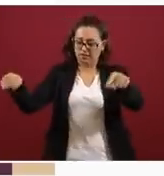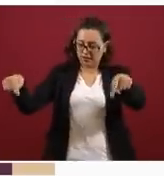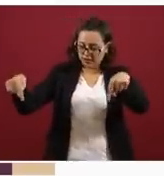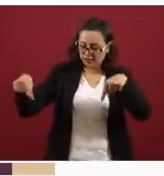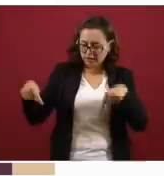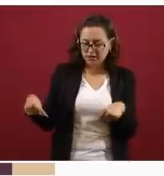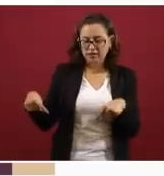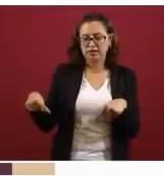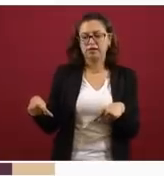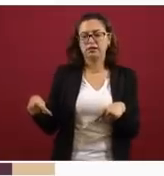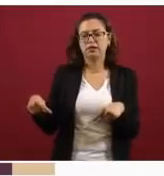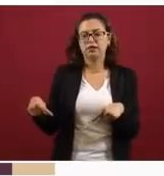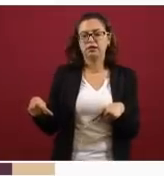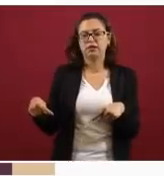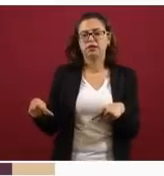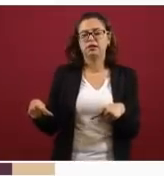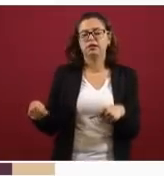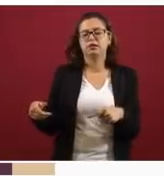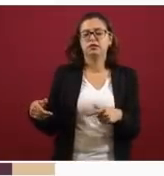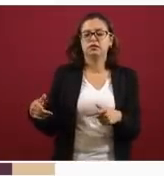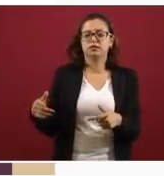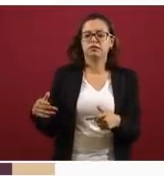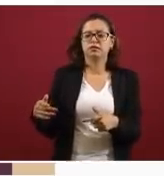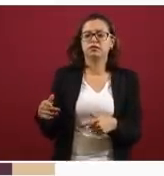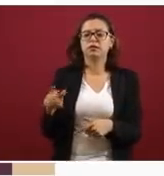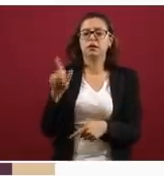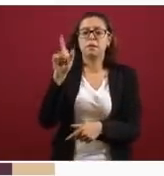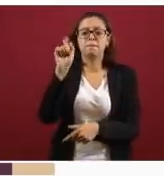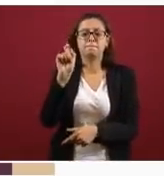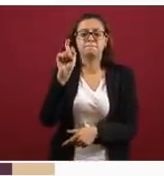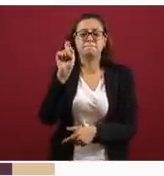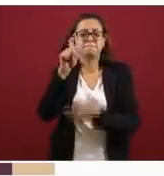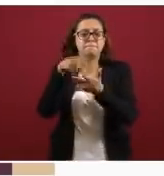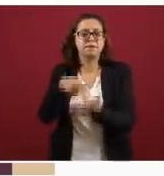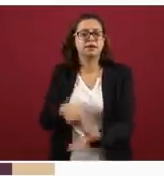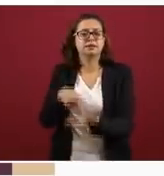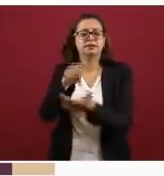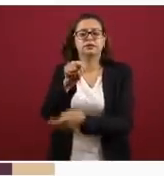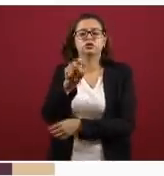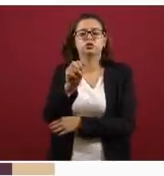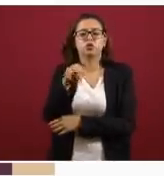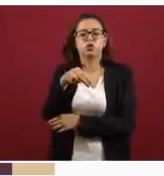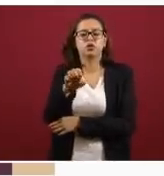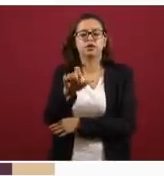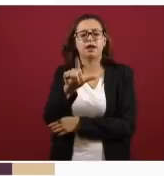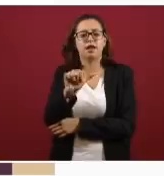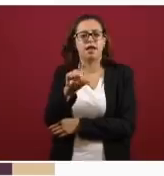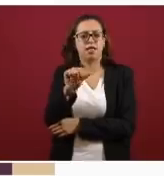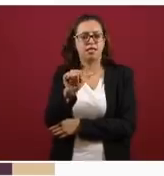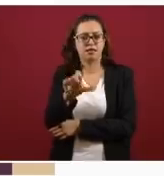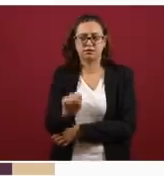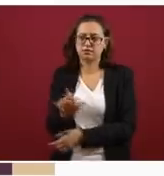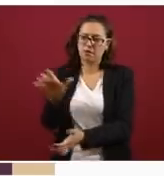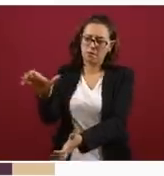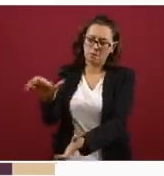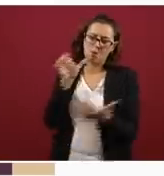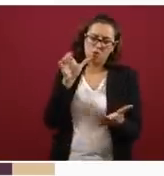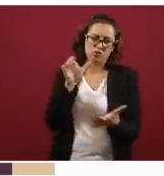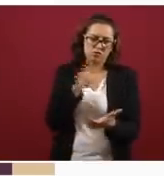con un límite de compra de 20 toneladas. Con esto podemos